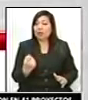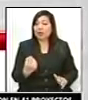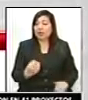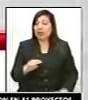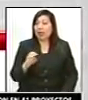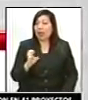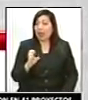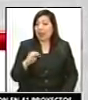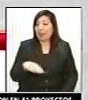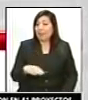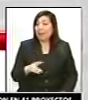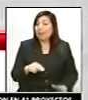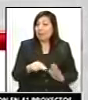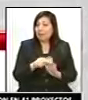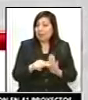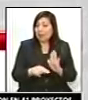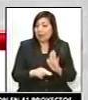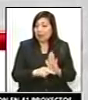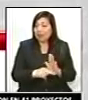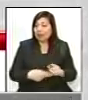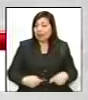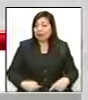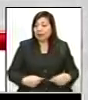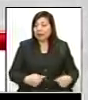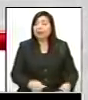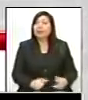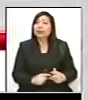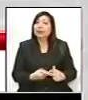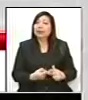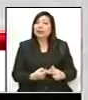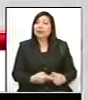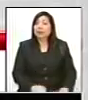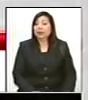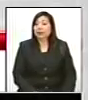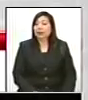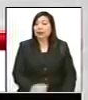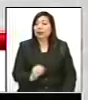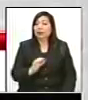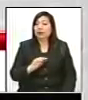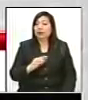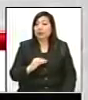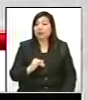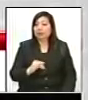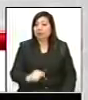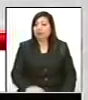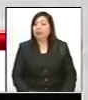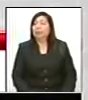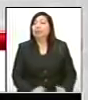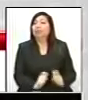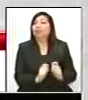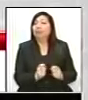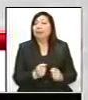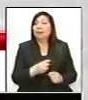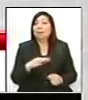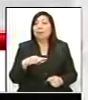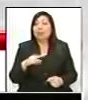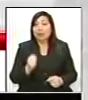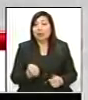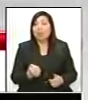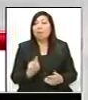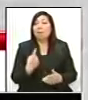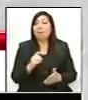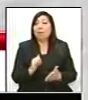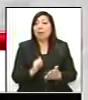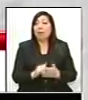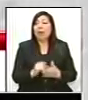003-2011-EM, normas que trasladaron competencias inicialmente conferidas a OSINERMIN y a los distribuidores, al MINEM, y por